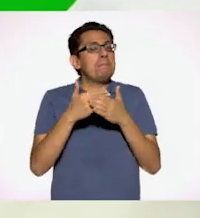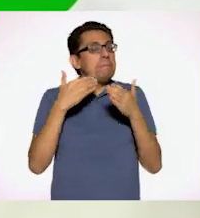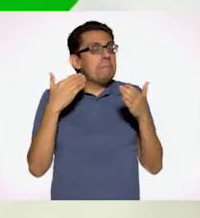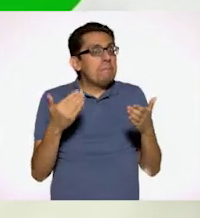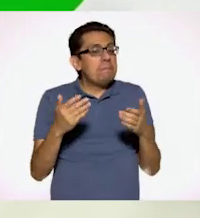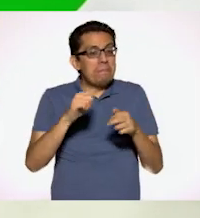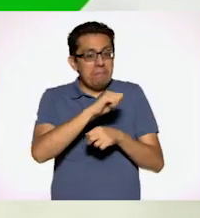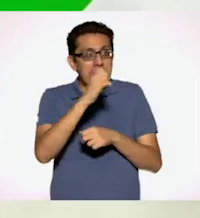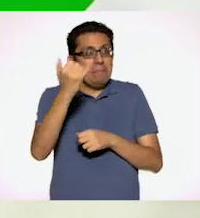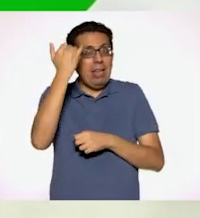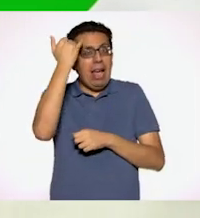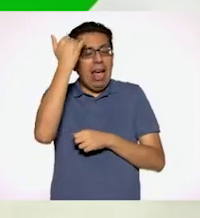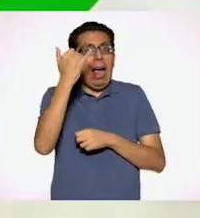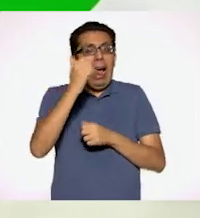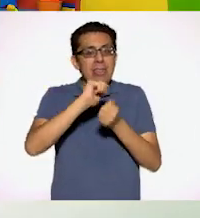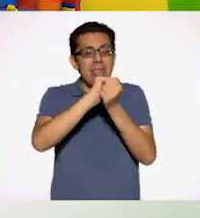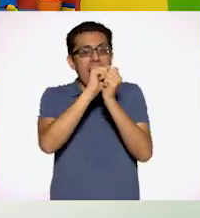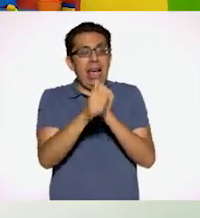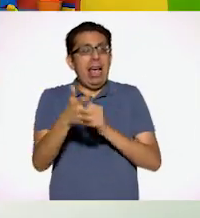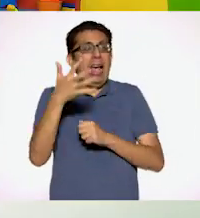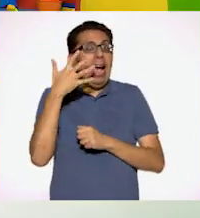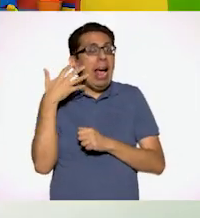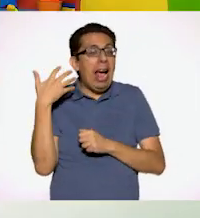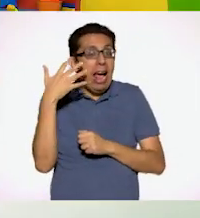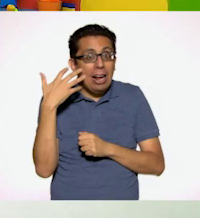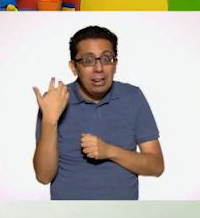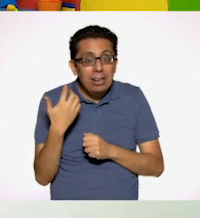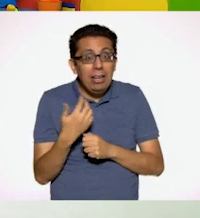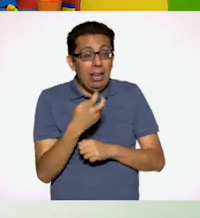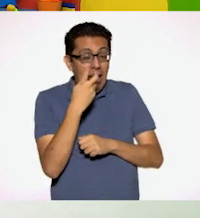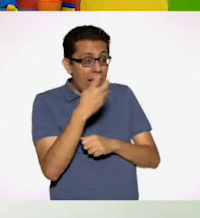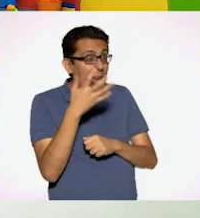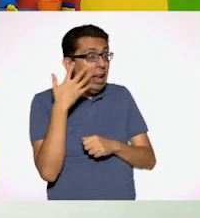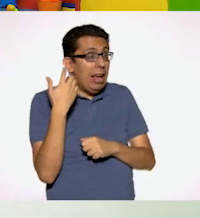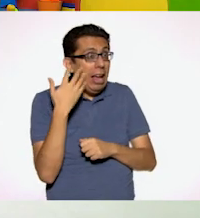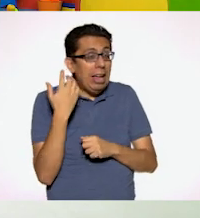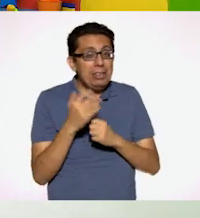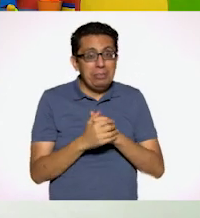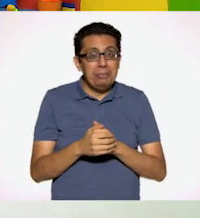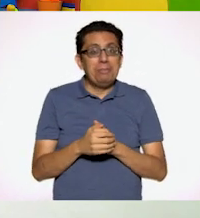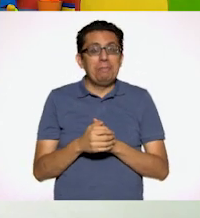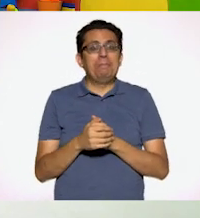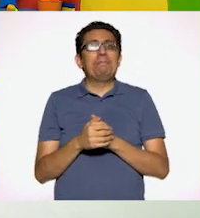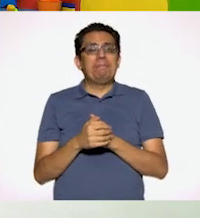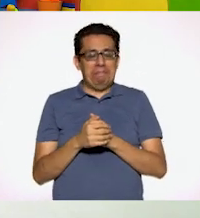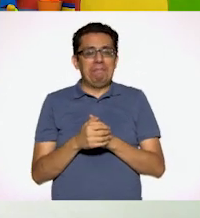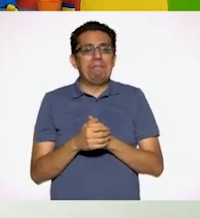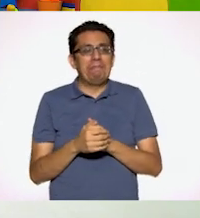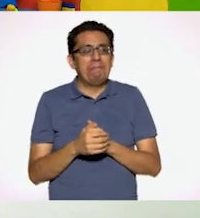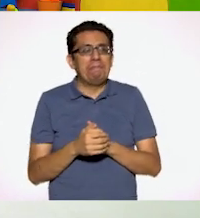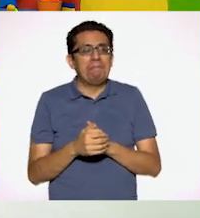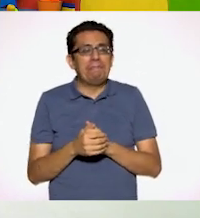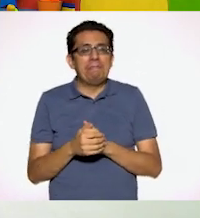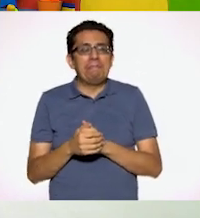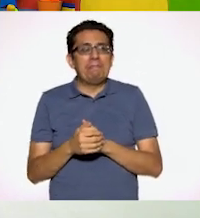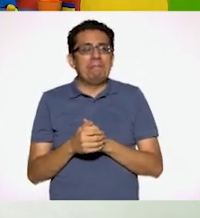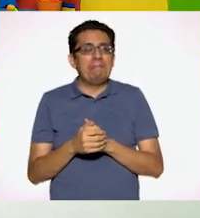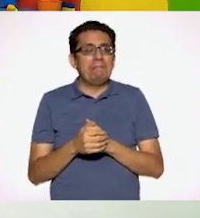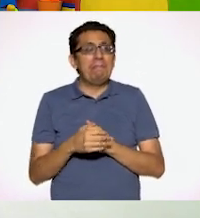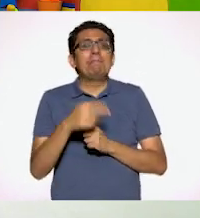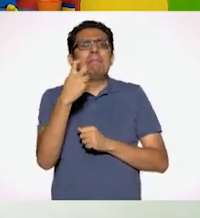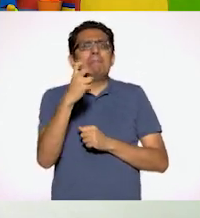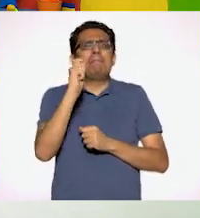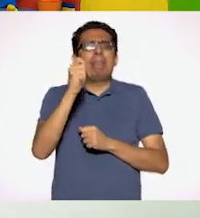que seamos gatos? ¿Mau? ¡Sí! ¡Mau! Esta va a ser la orilla de una